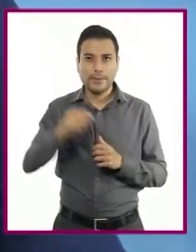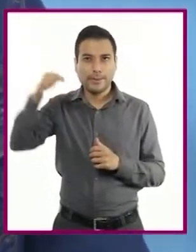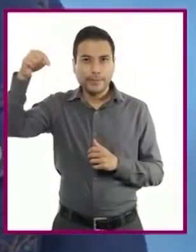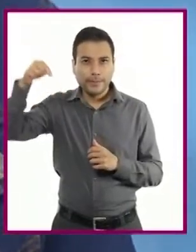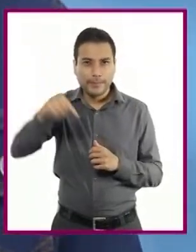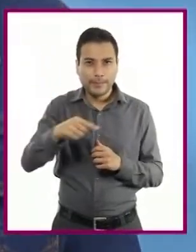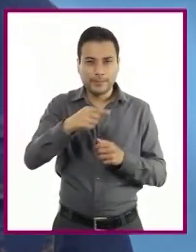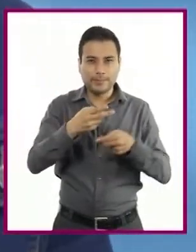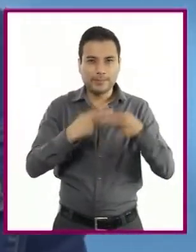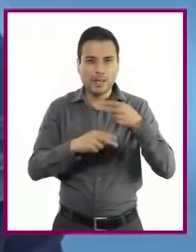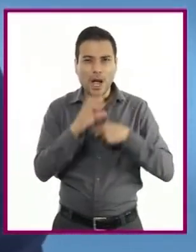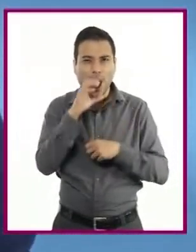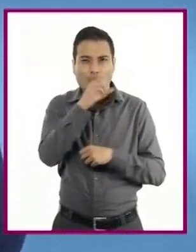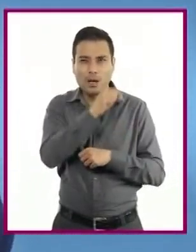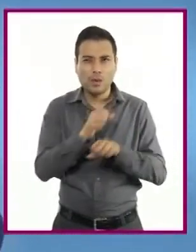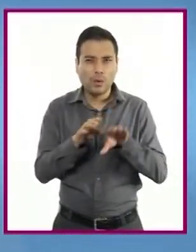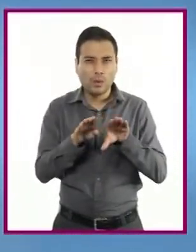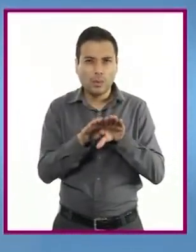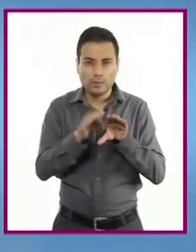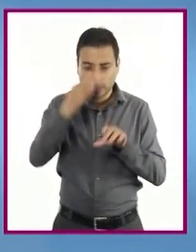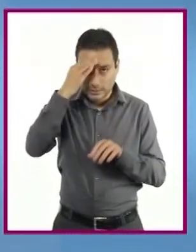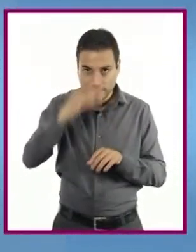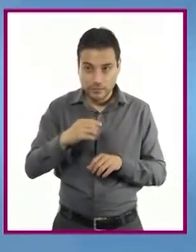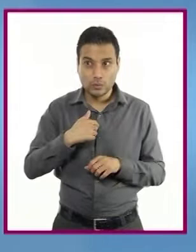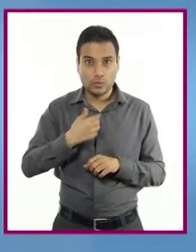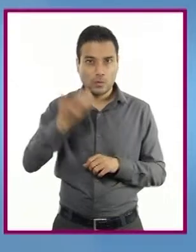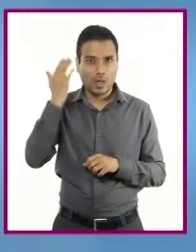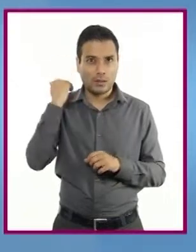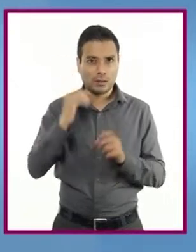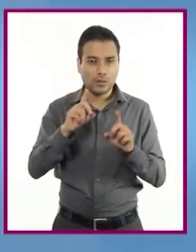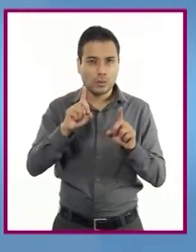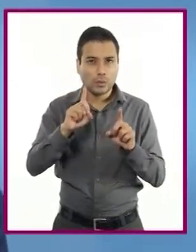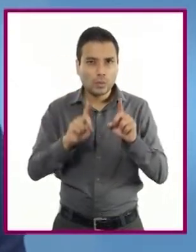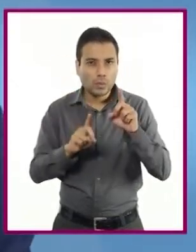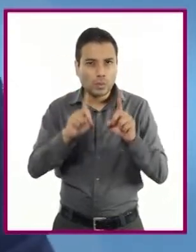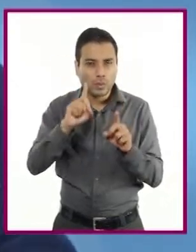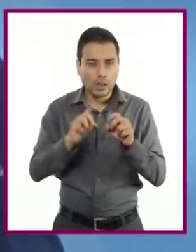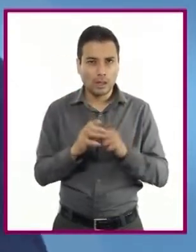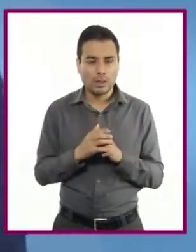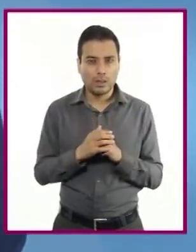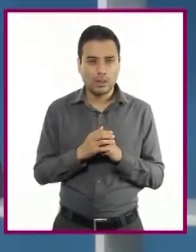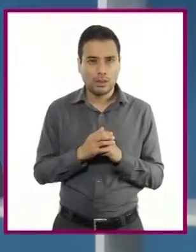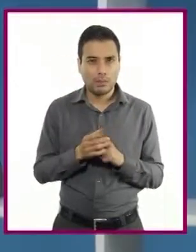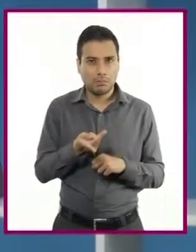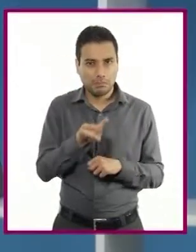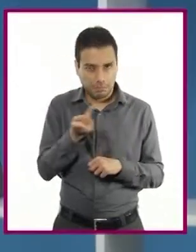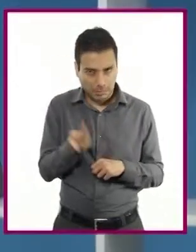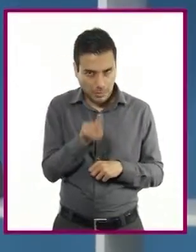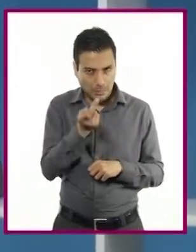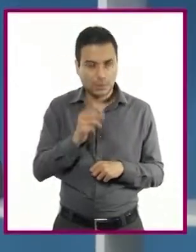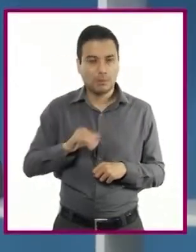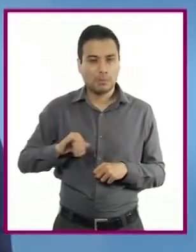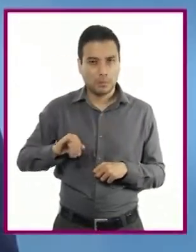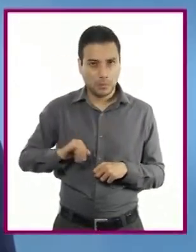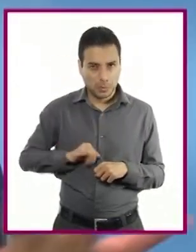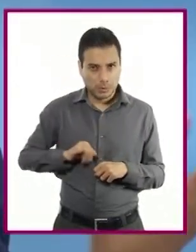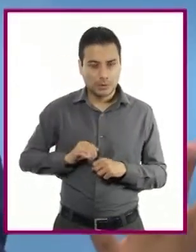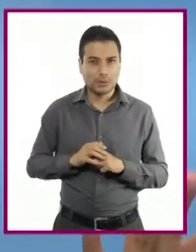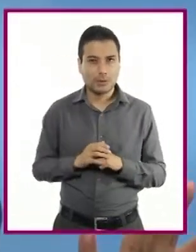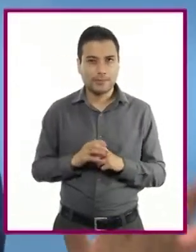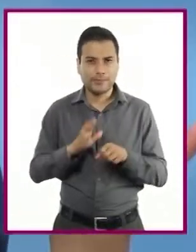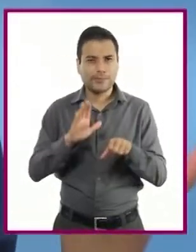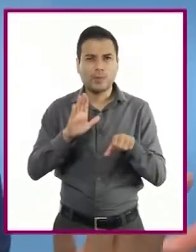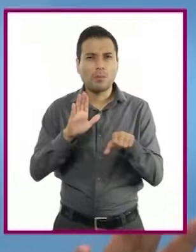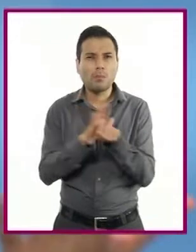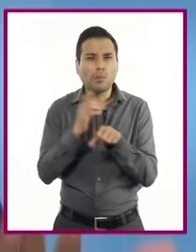Maestro, me lo pregunté cuando se presentó el título de la sesión y me pareció una pregunta muy interesante, ya que todos